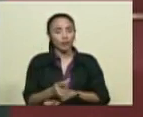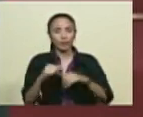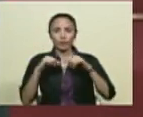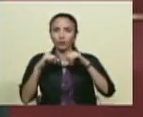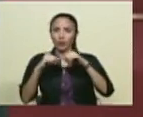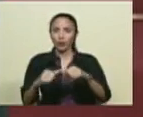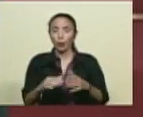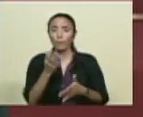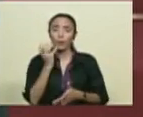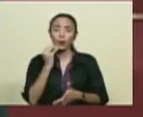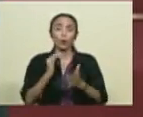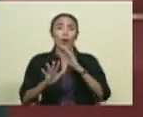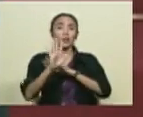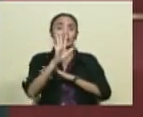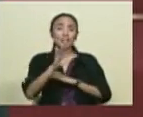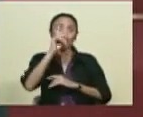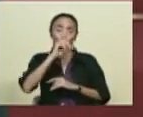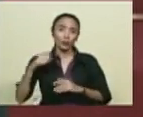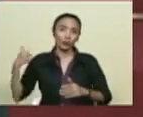menos 5 años más.